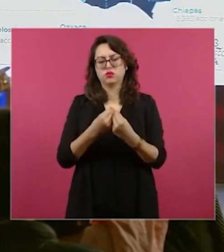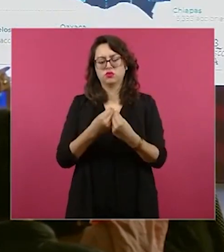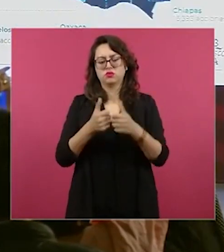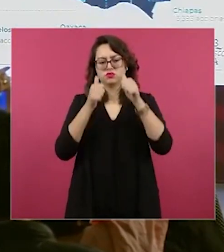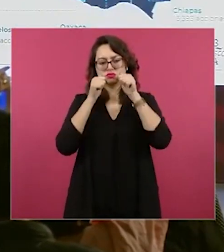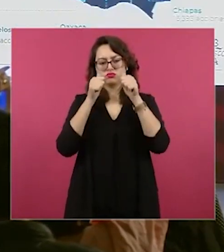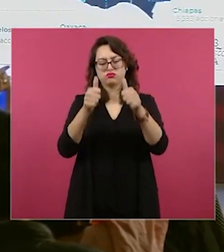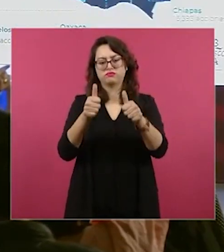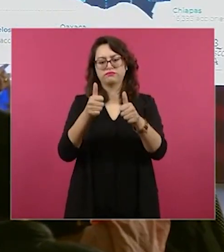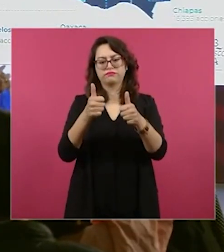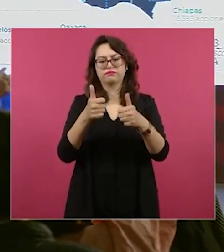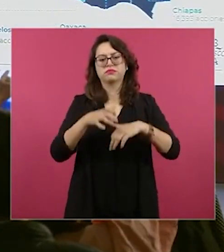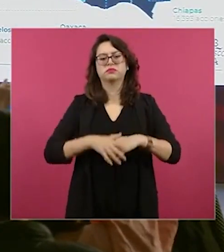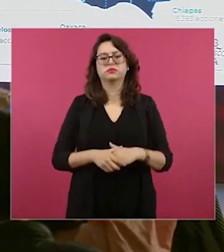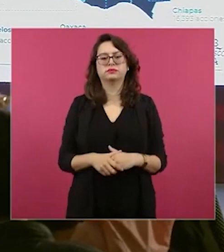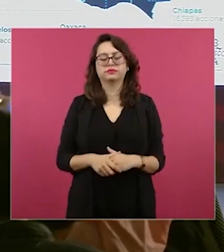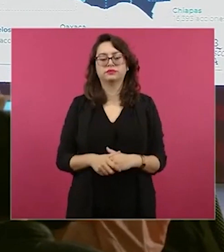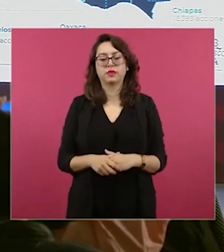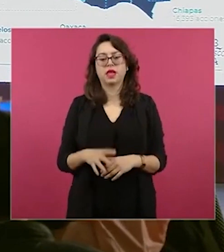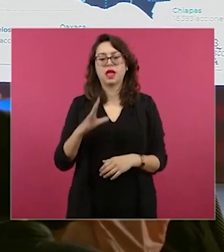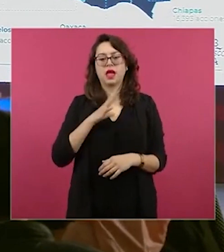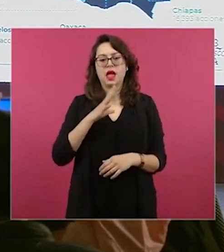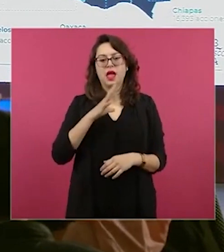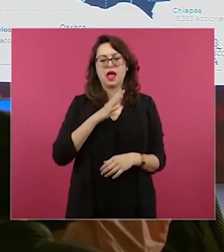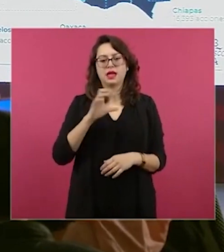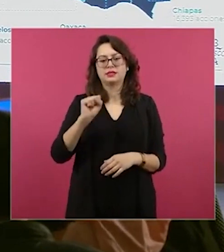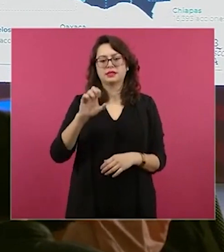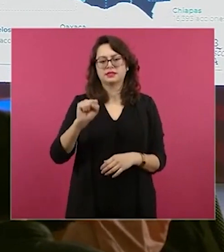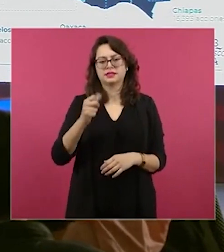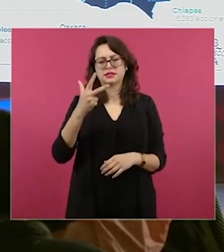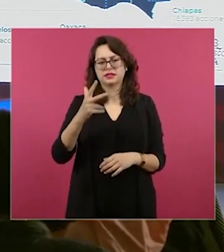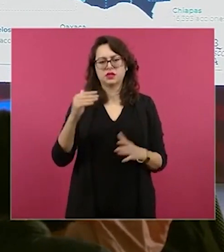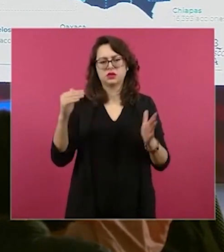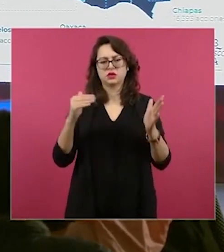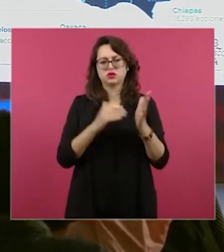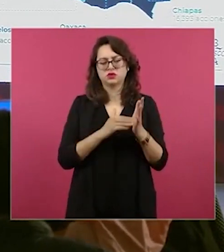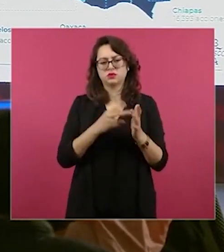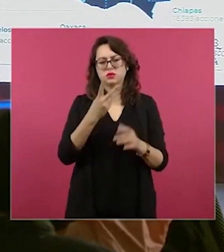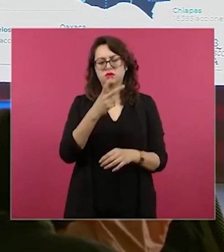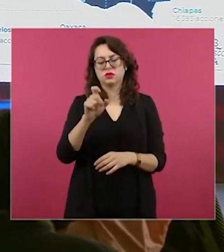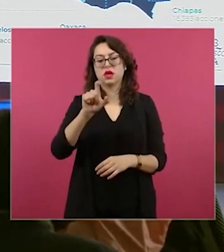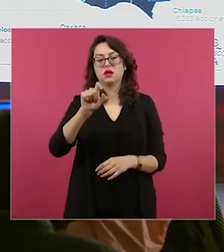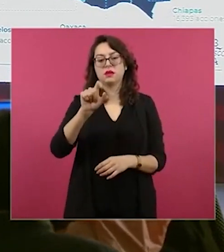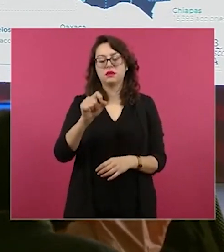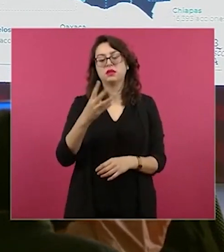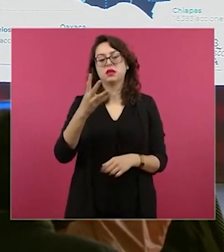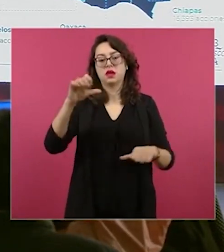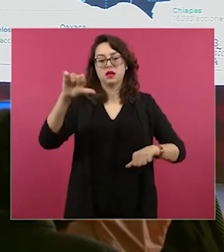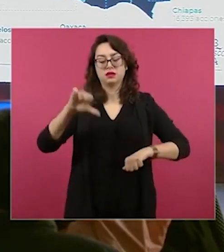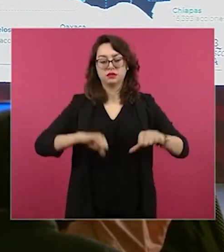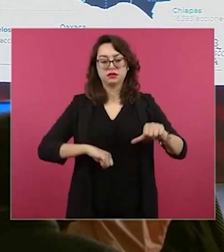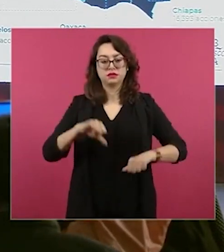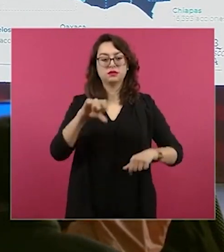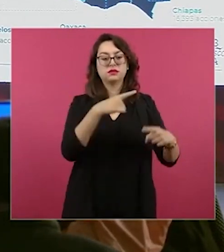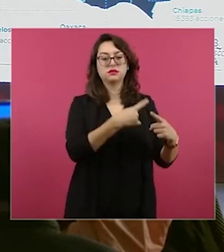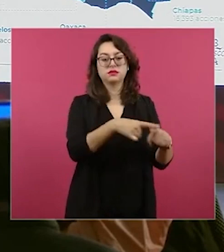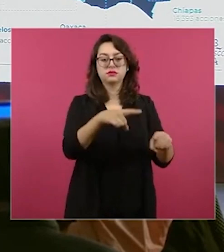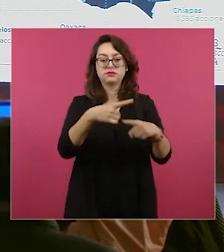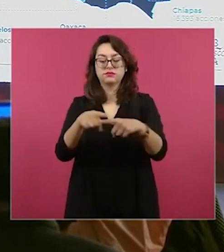71.266 acciones. Con ello quisiera insistir en la conclusión del programa para